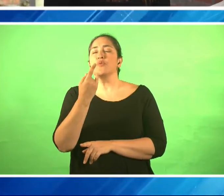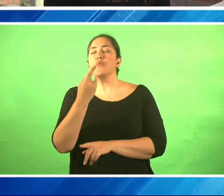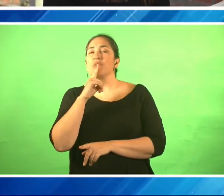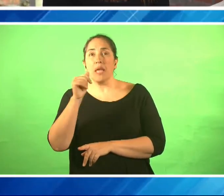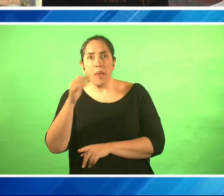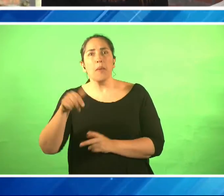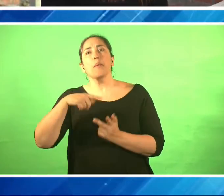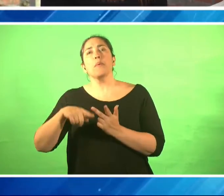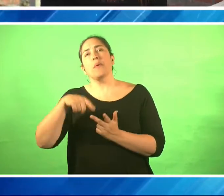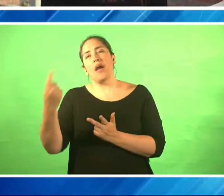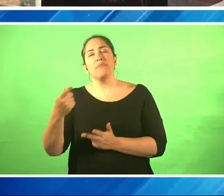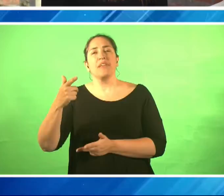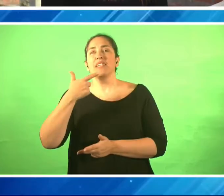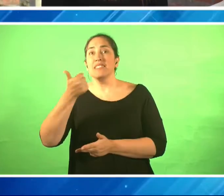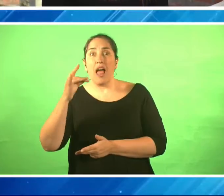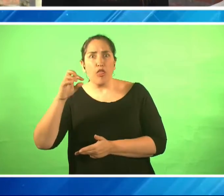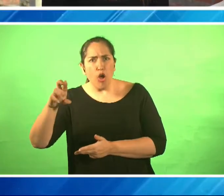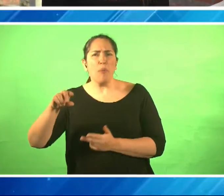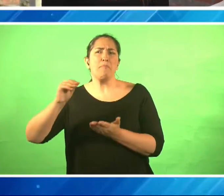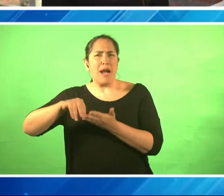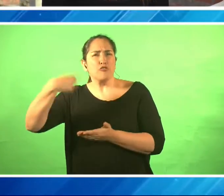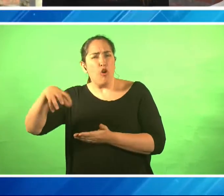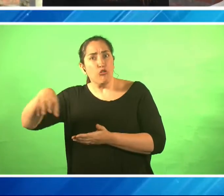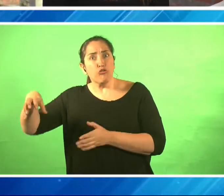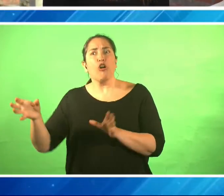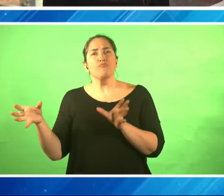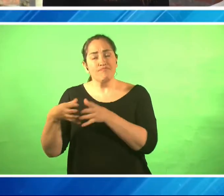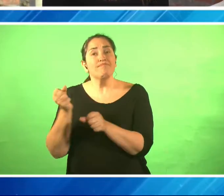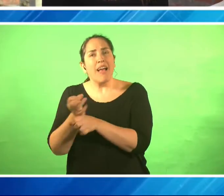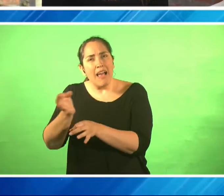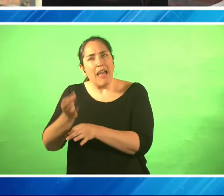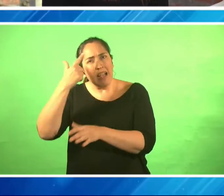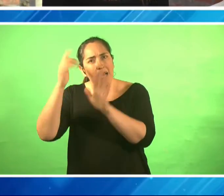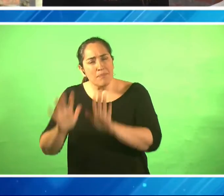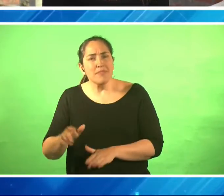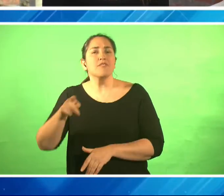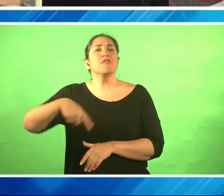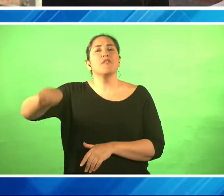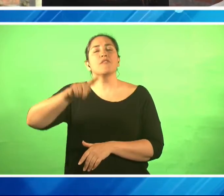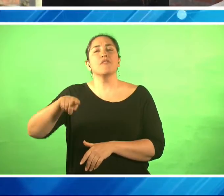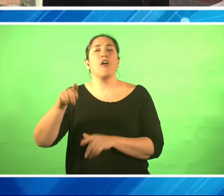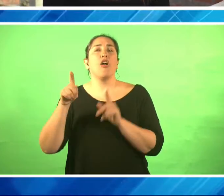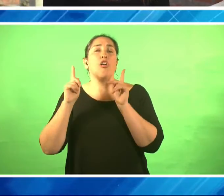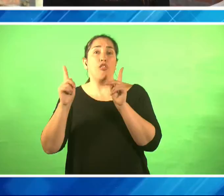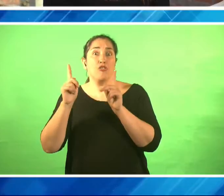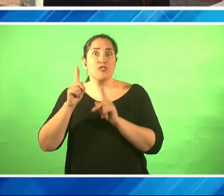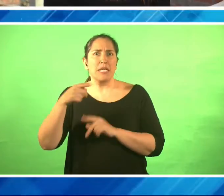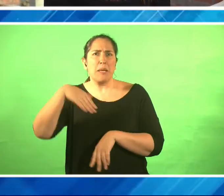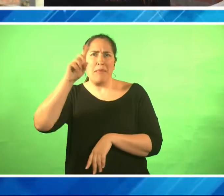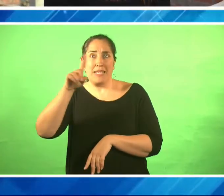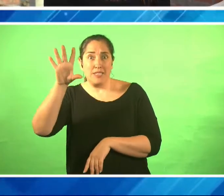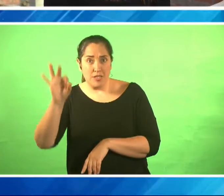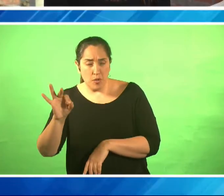UDOCBA a más de 150 docentes. Y luego lo que esto disparó no es solamente que